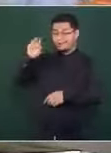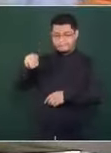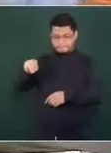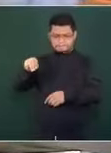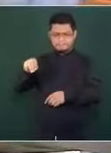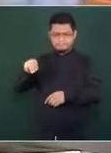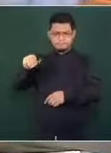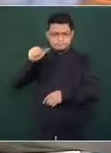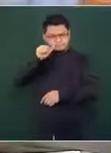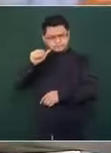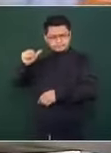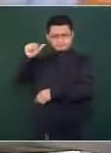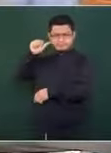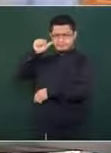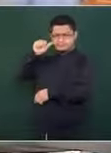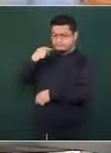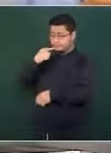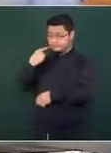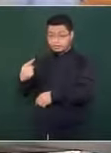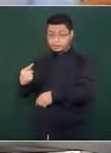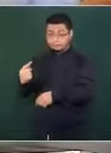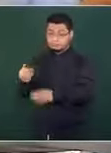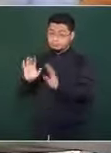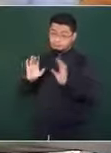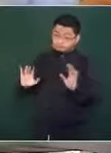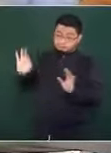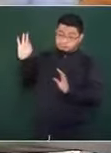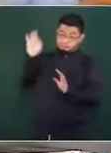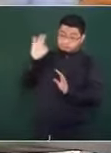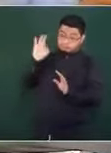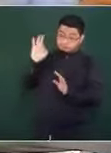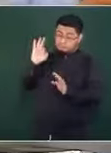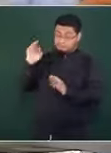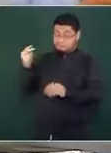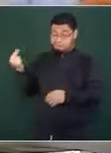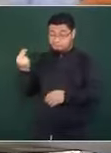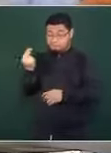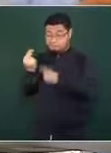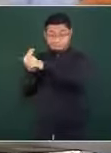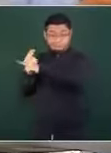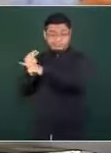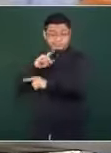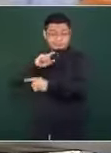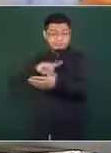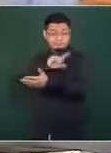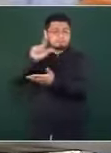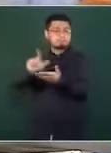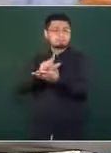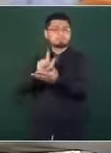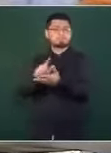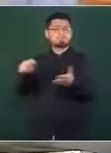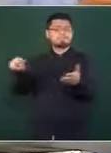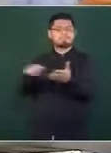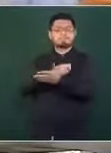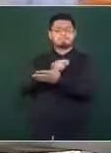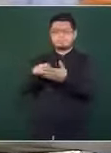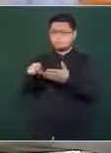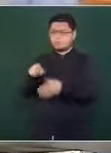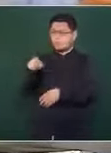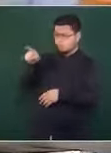mencionó que podría ser necesaria una reforma a la Universidad Nacional. ¿Usted desde el Ejecutivo